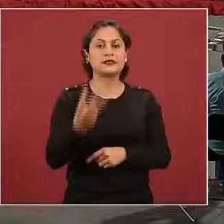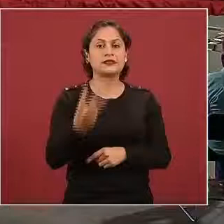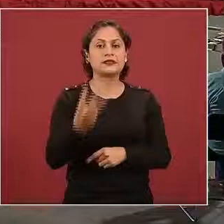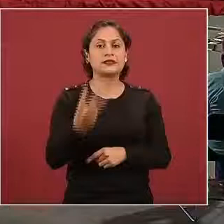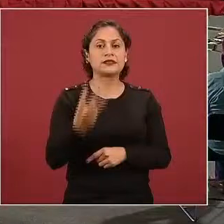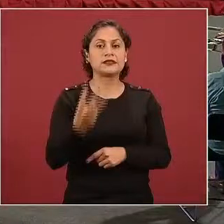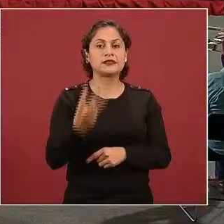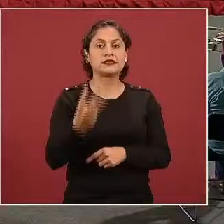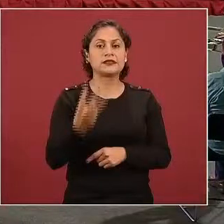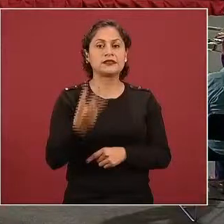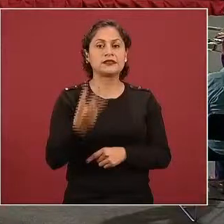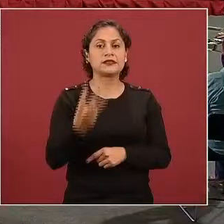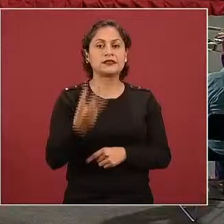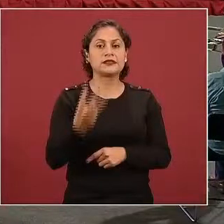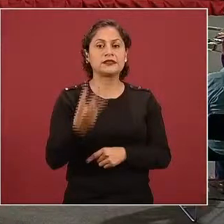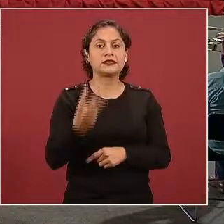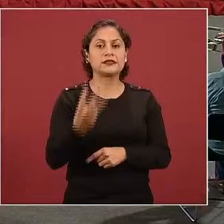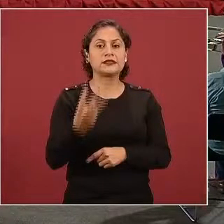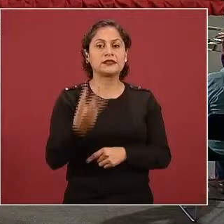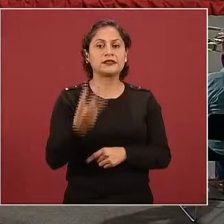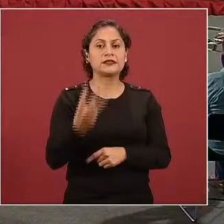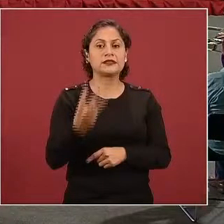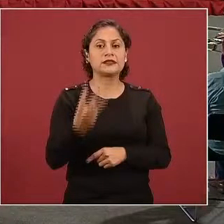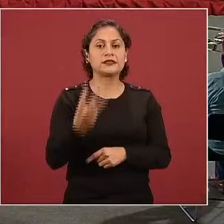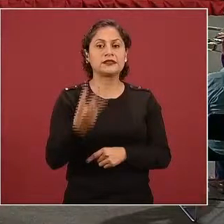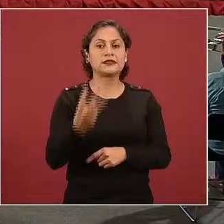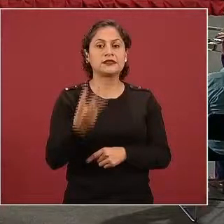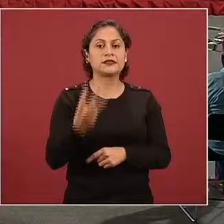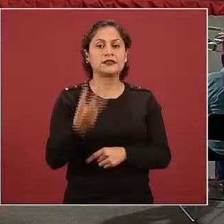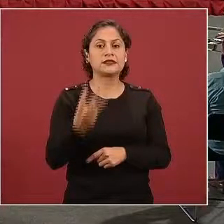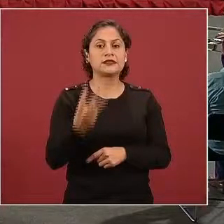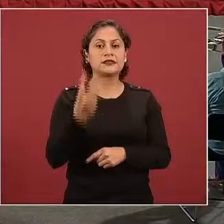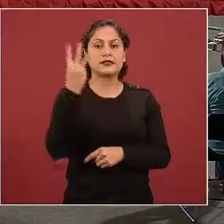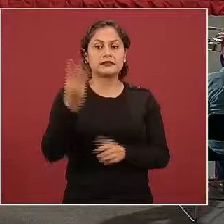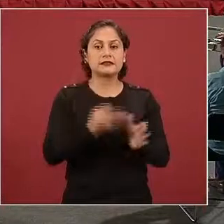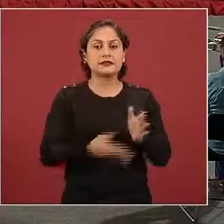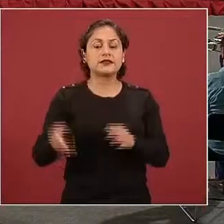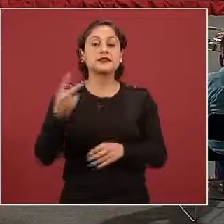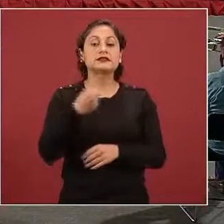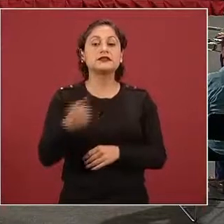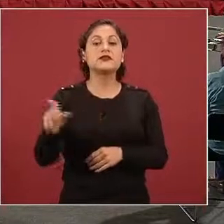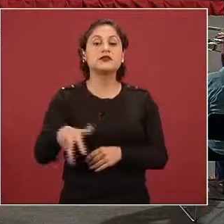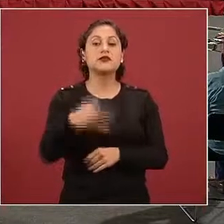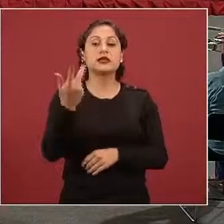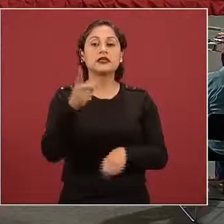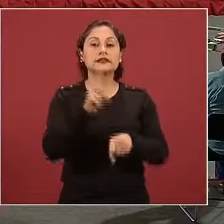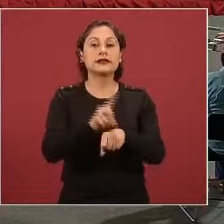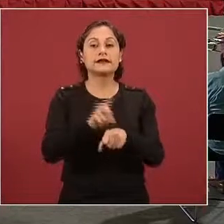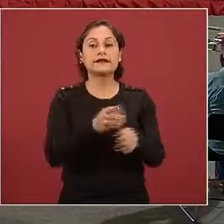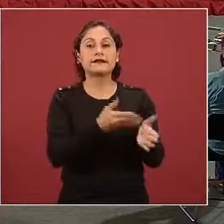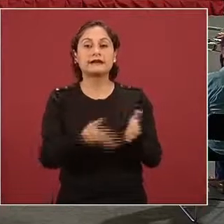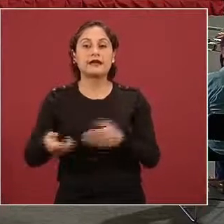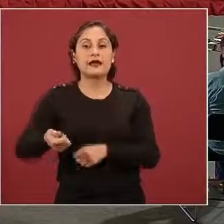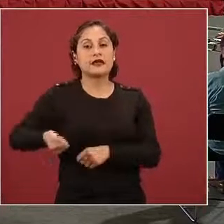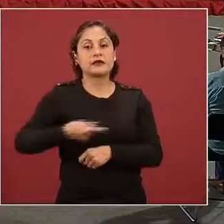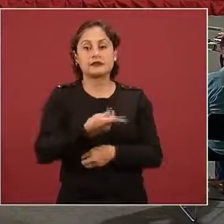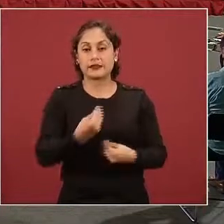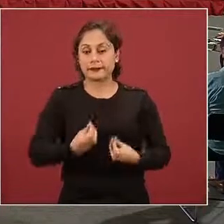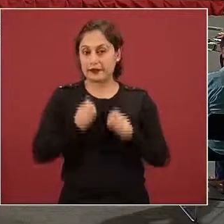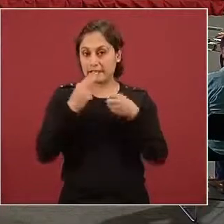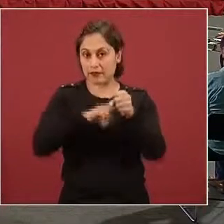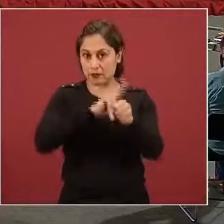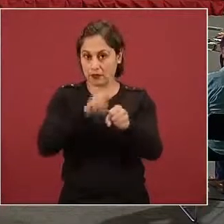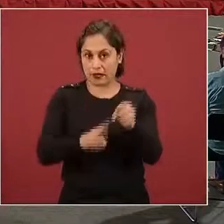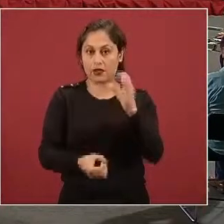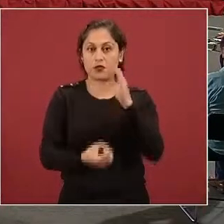Por favor, la primera. 203 conferencias de prensa, 113 días de nueva normalidad. Brevemente, lo que decimos cada